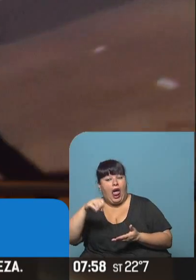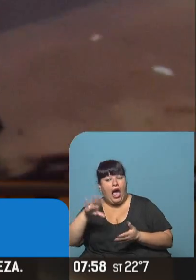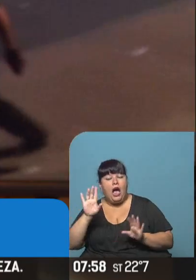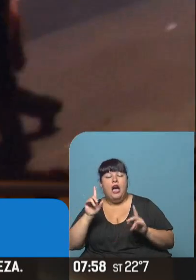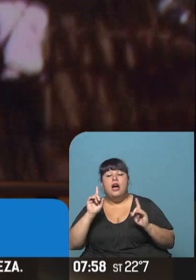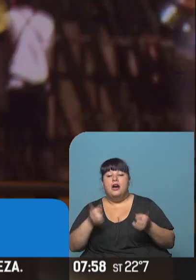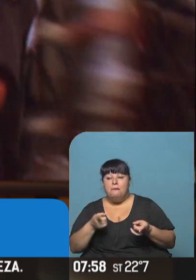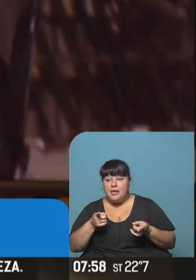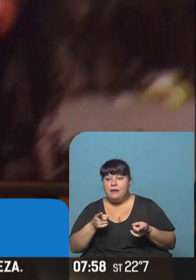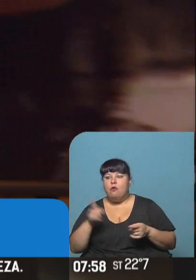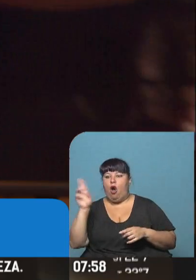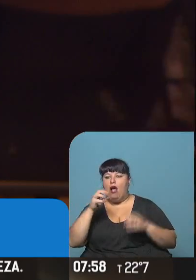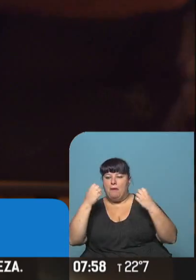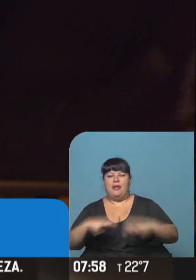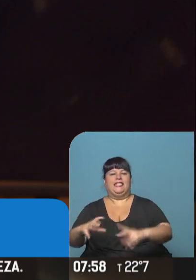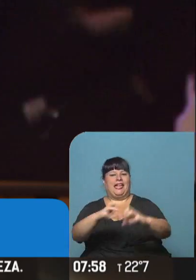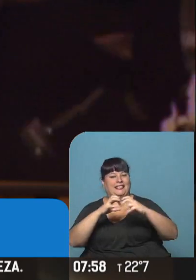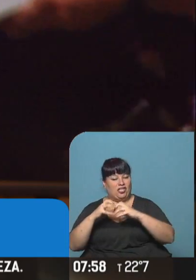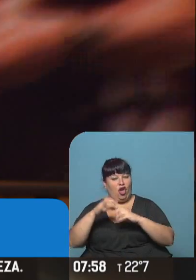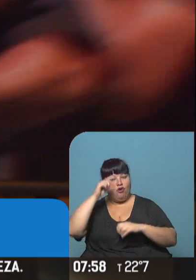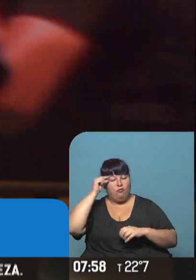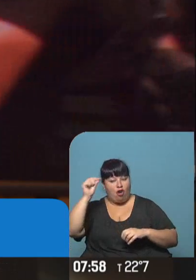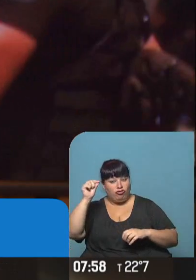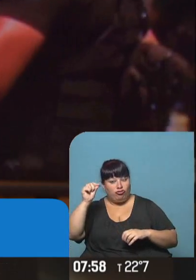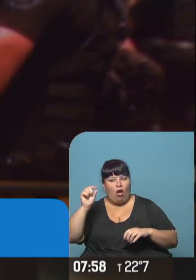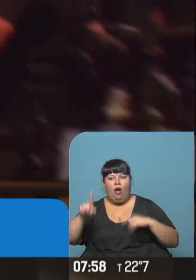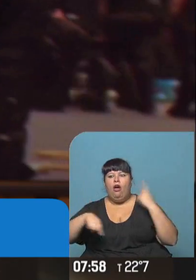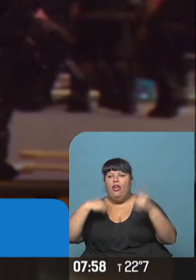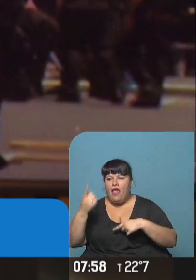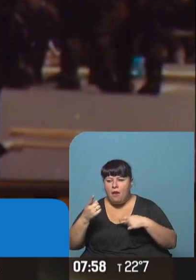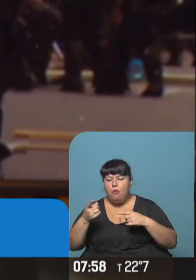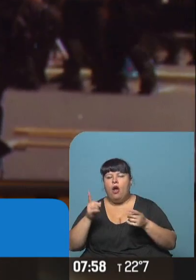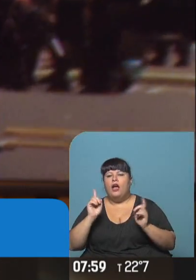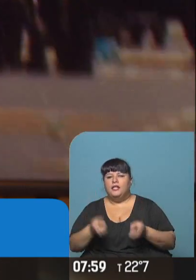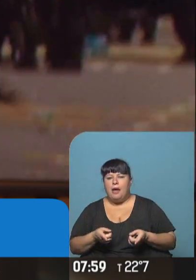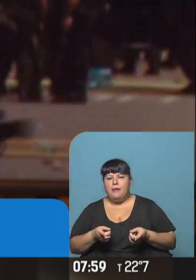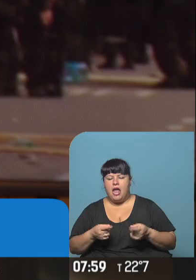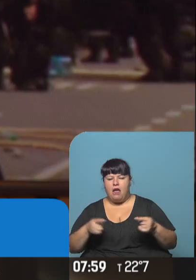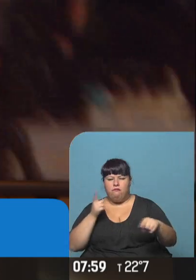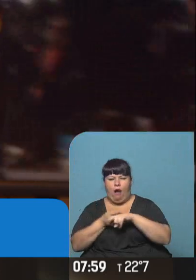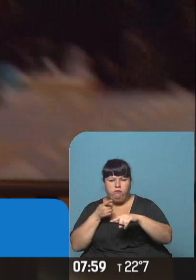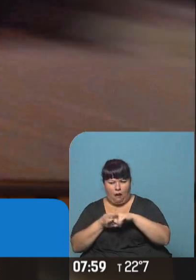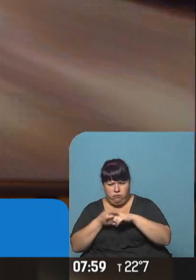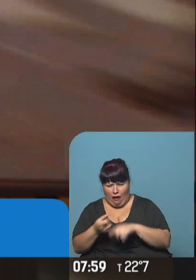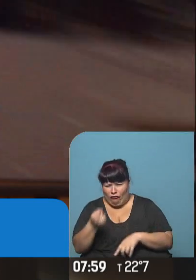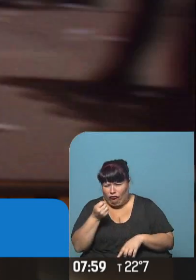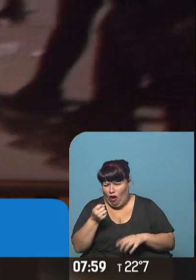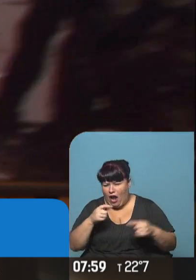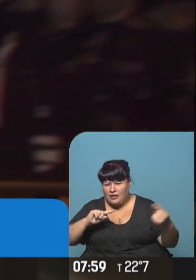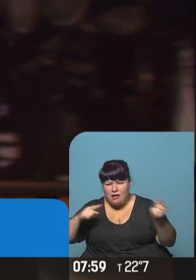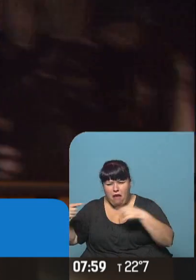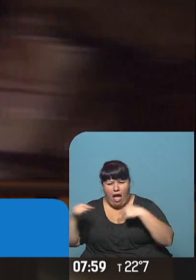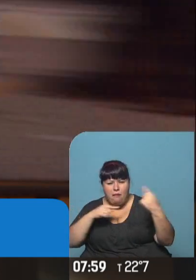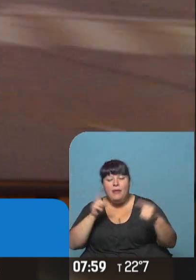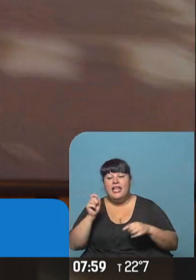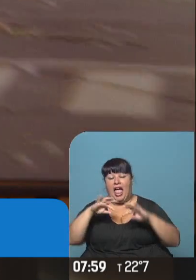se habilita la sesión Emilio Monzó, pero después también se genera esa discusión fuerte, tensa, que se